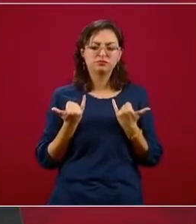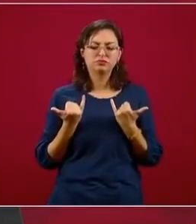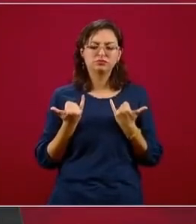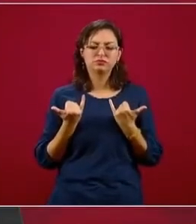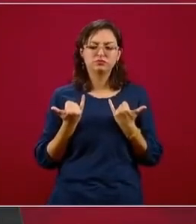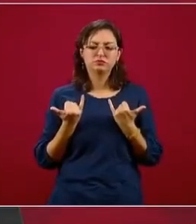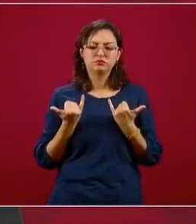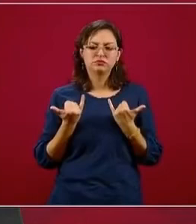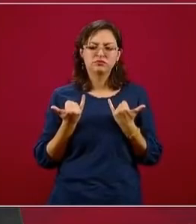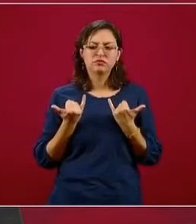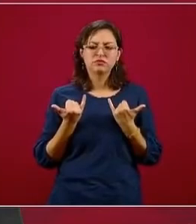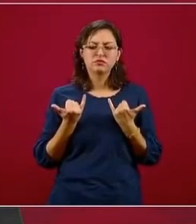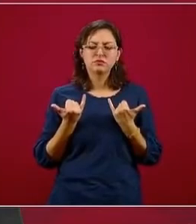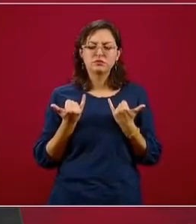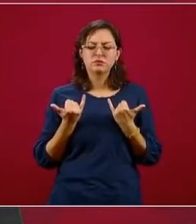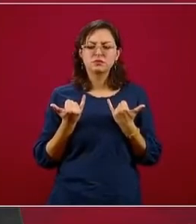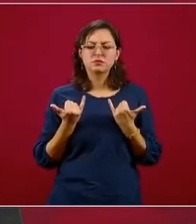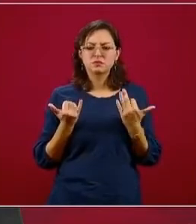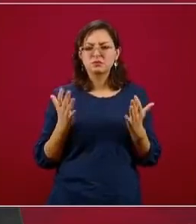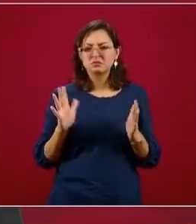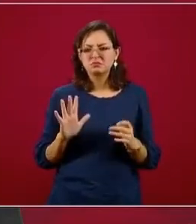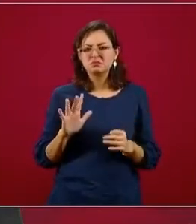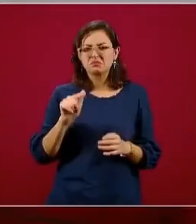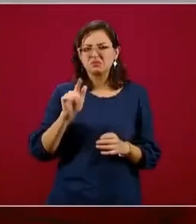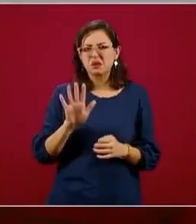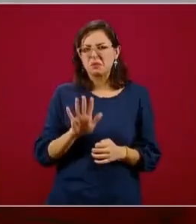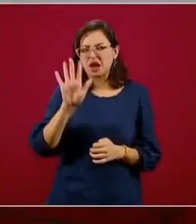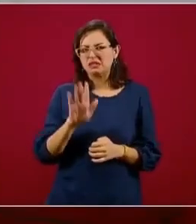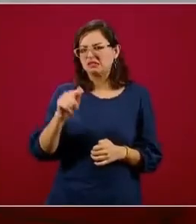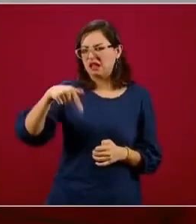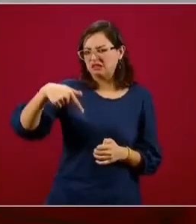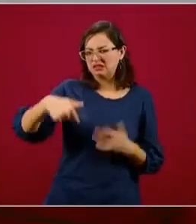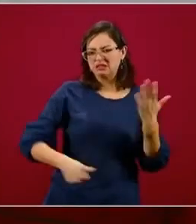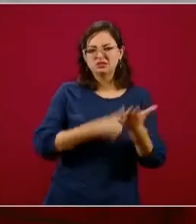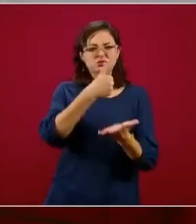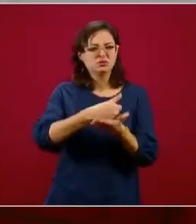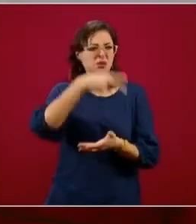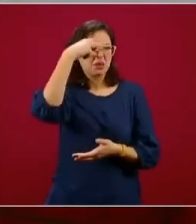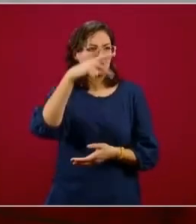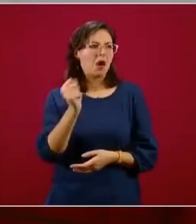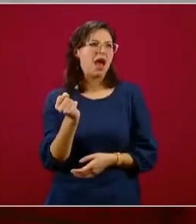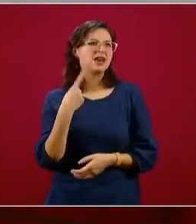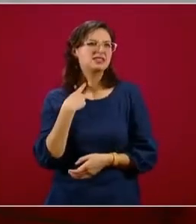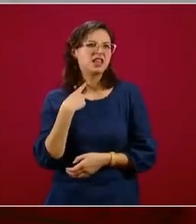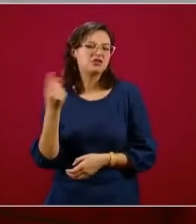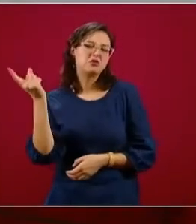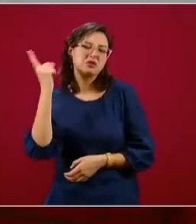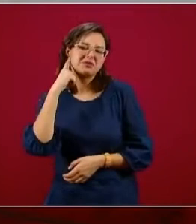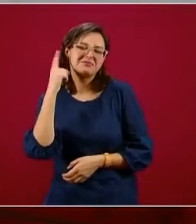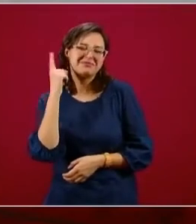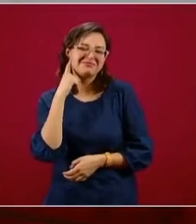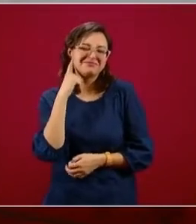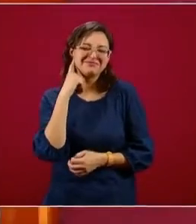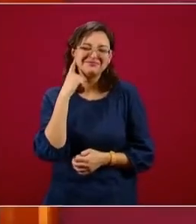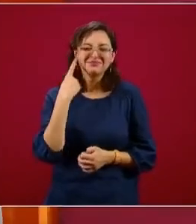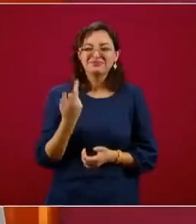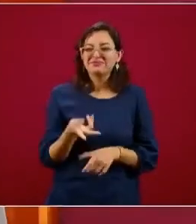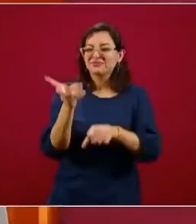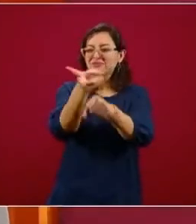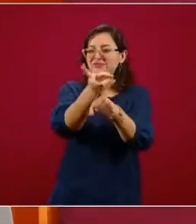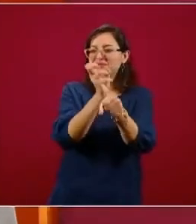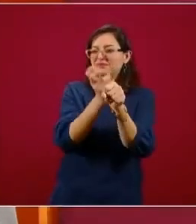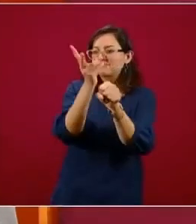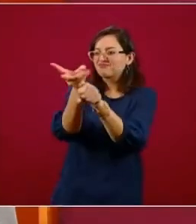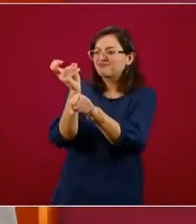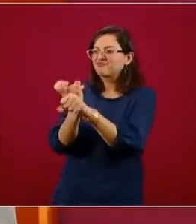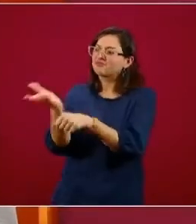cierto acento posiblemente de la Ciudad de México, que pareciera invitar a una fiesta